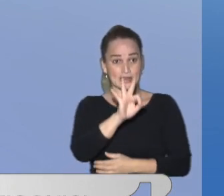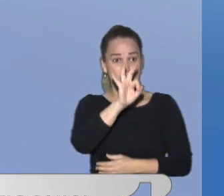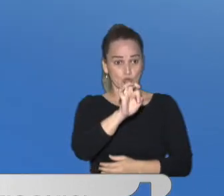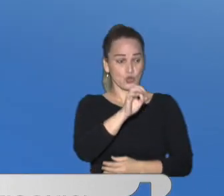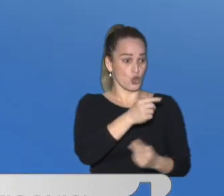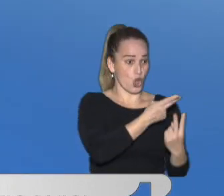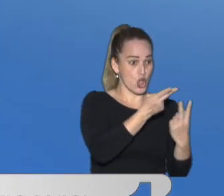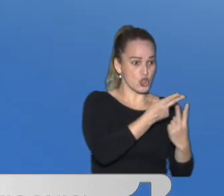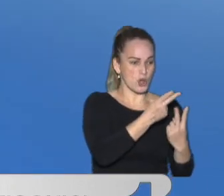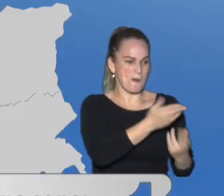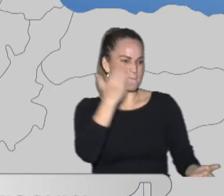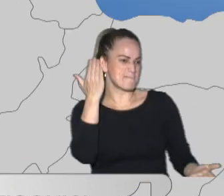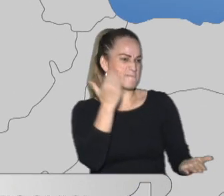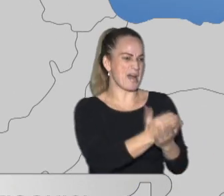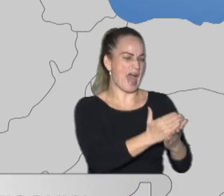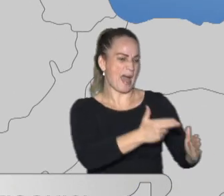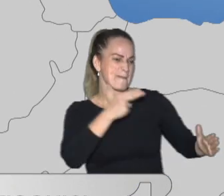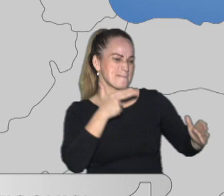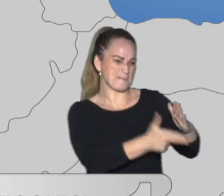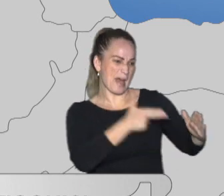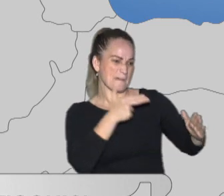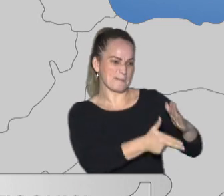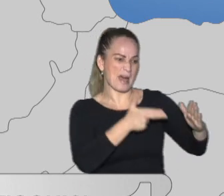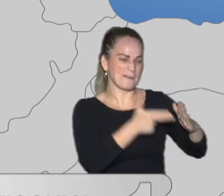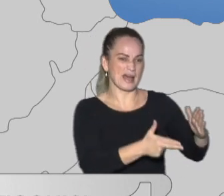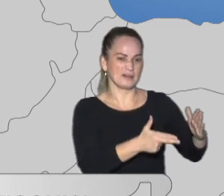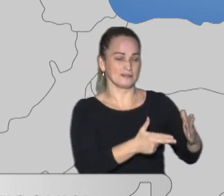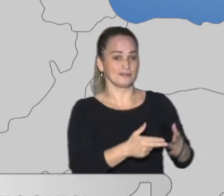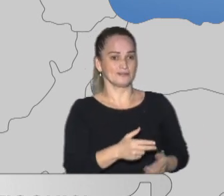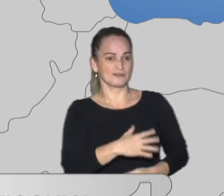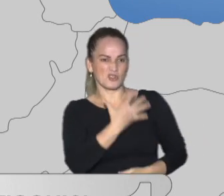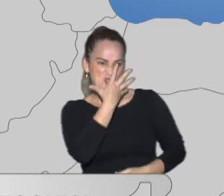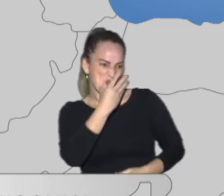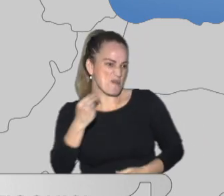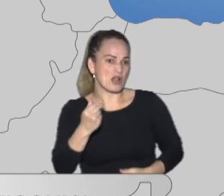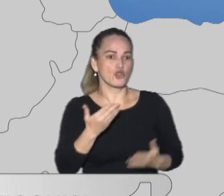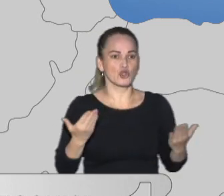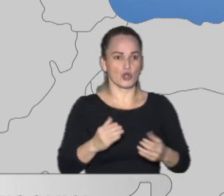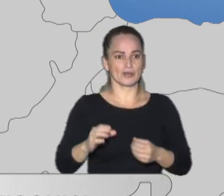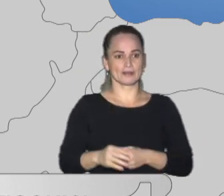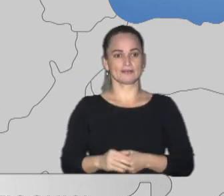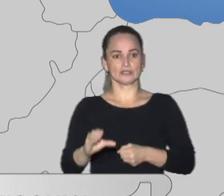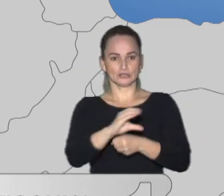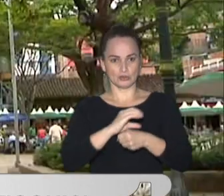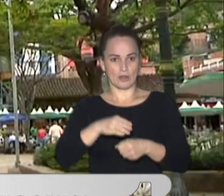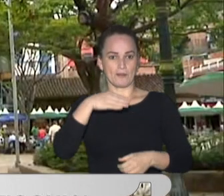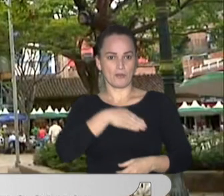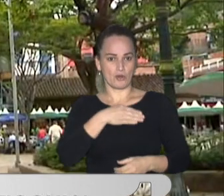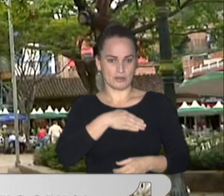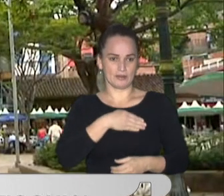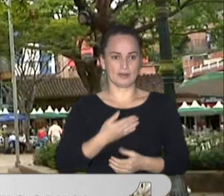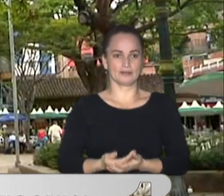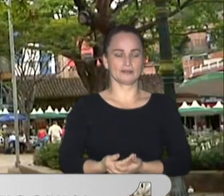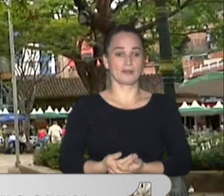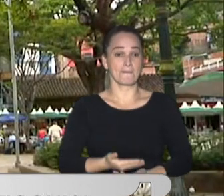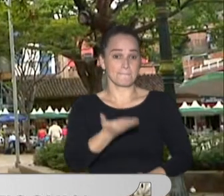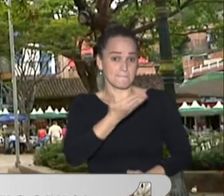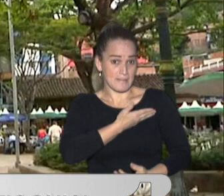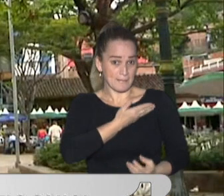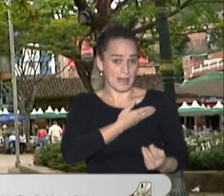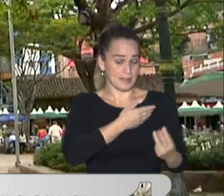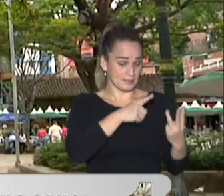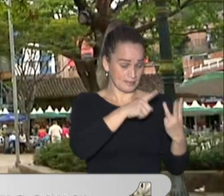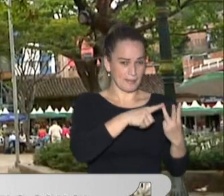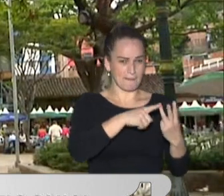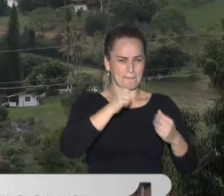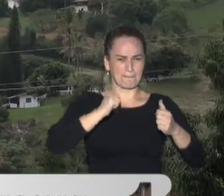hijo, murieron asesinados a bala por delincuentes en zona rural del municipio de Ciudad Bolívar, suroeste antioqueño. Su mamá quedó herida por